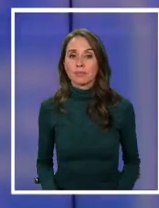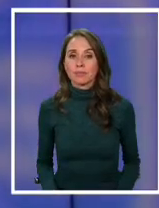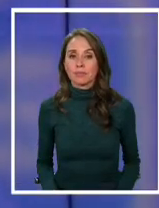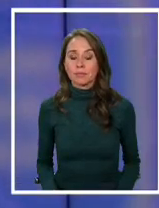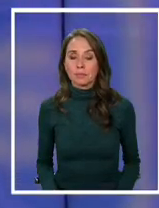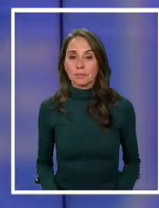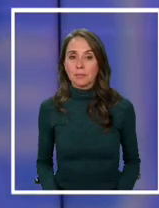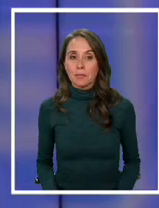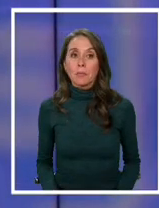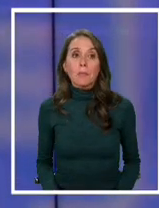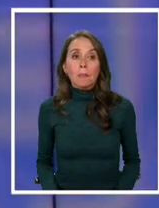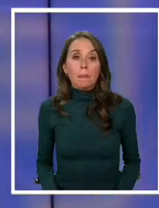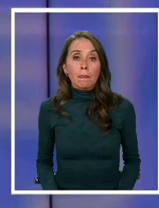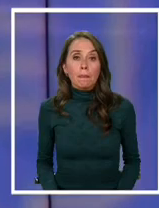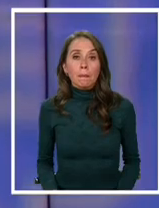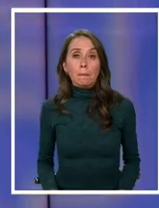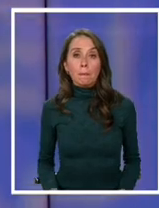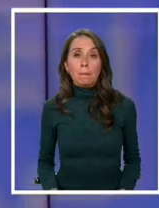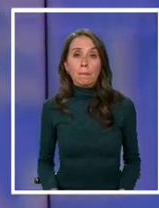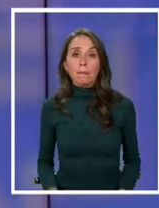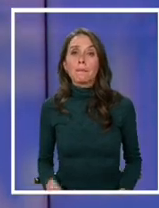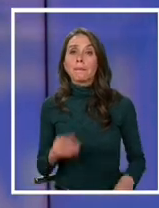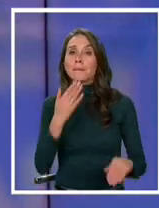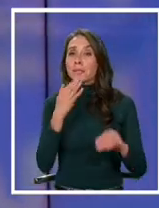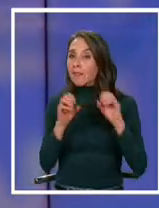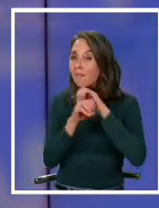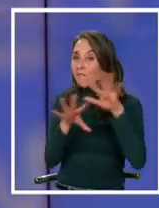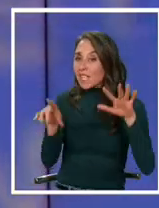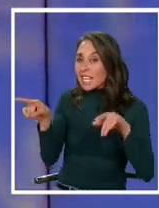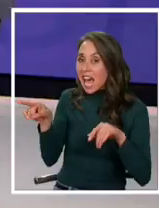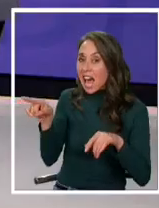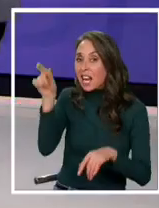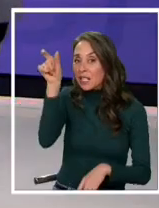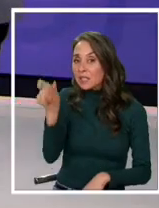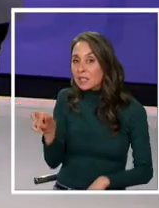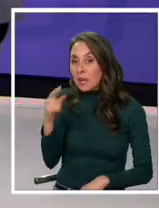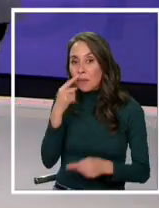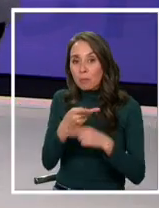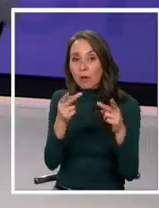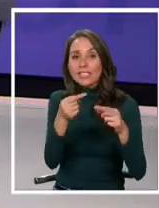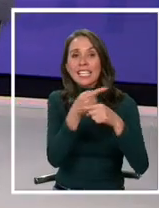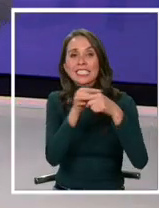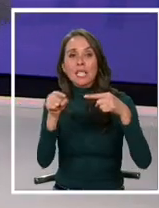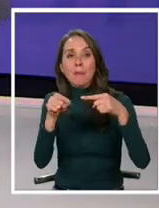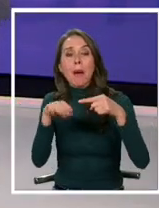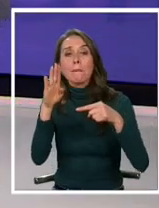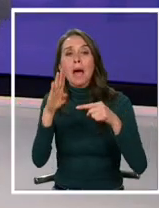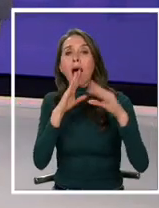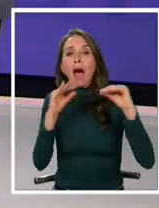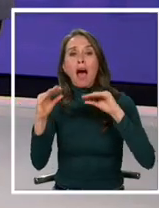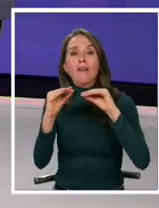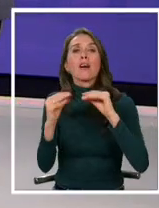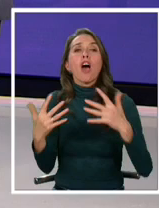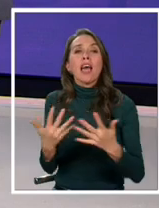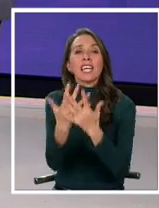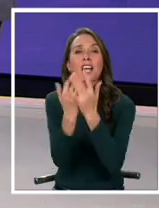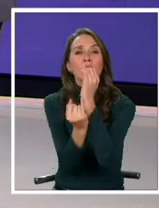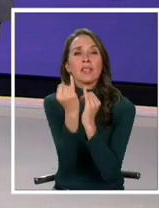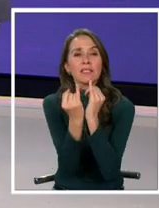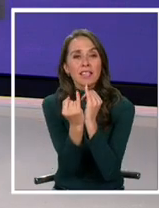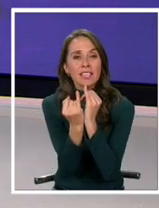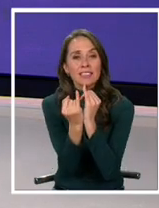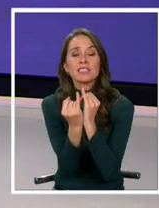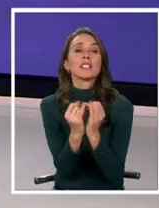viral viralizado aquel no como viral también son los videos que nos trae Franco Ferreira para revisar esta semana lo más comentado por supuesto en redes sociales Franco qué tal